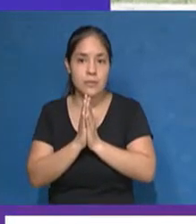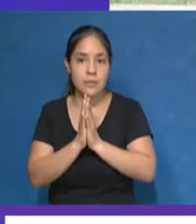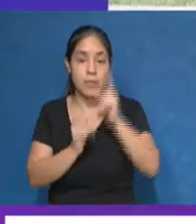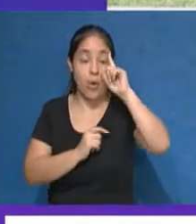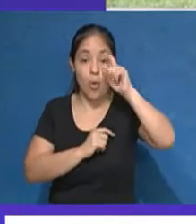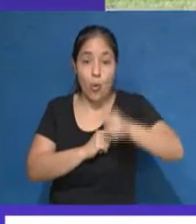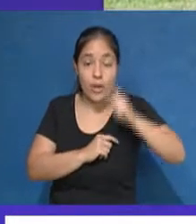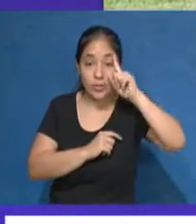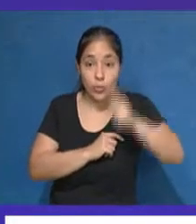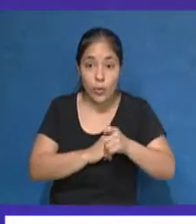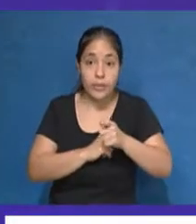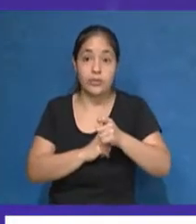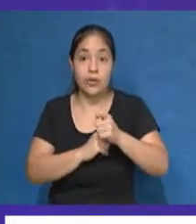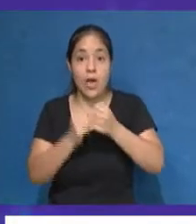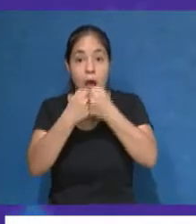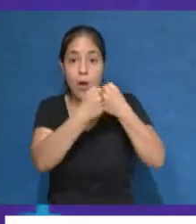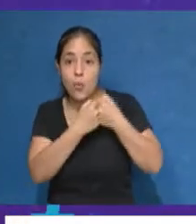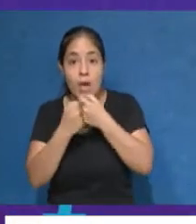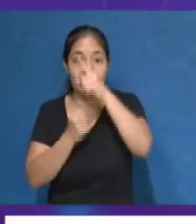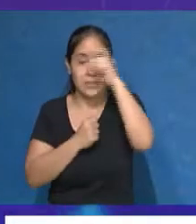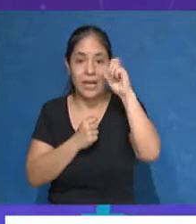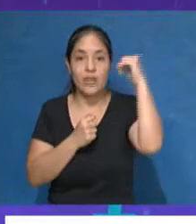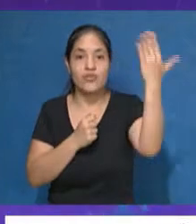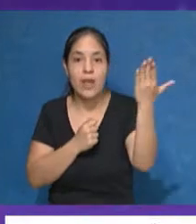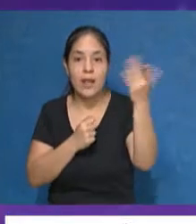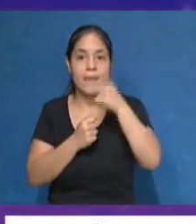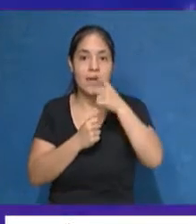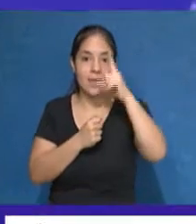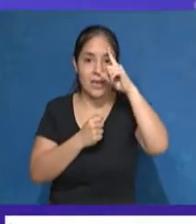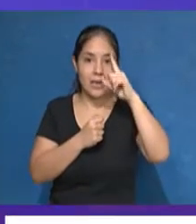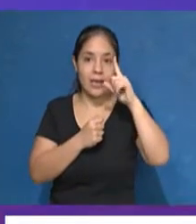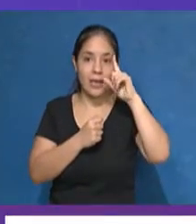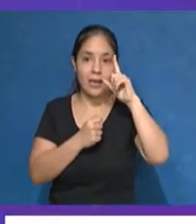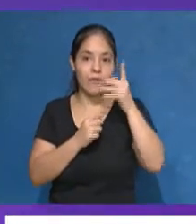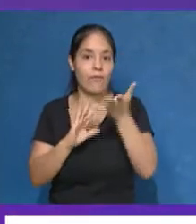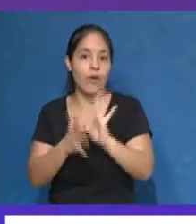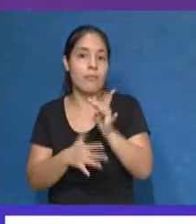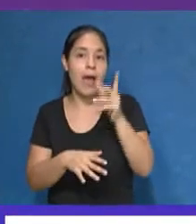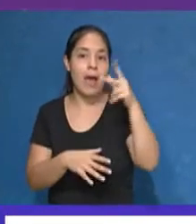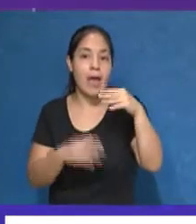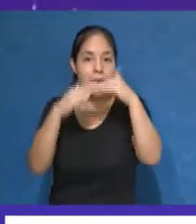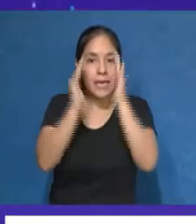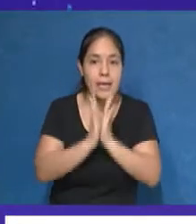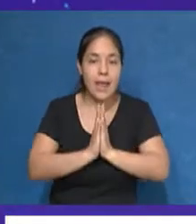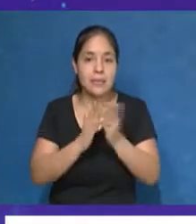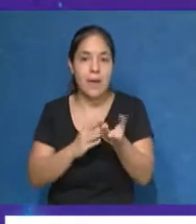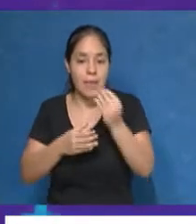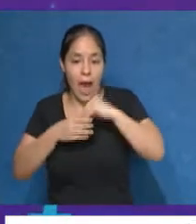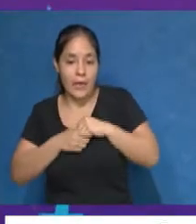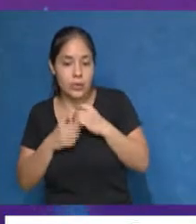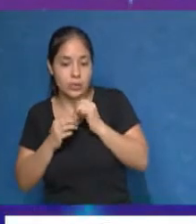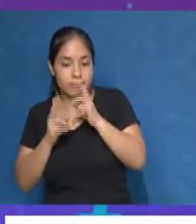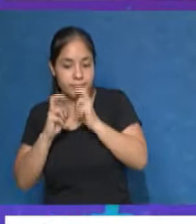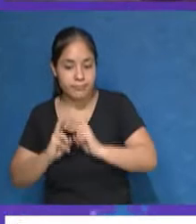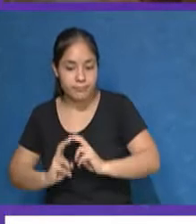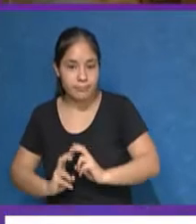judiciales como concordatos, acuerdos internacionales permiten que la iglesia investigue puertas hacia adentro pero que no llegue a la justicia.